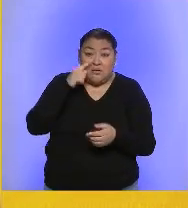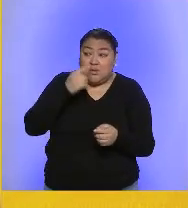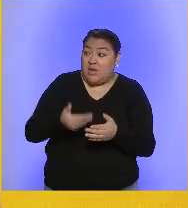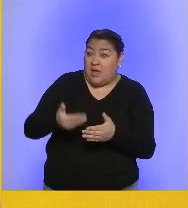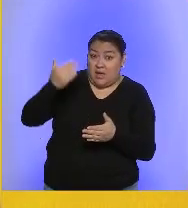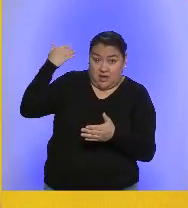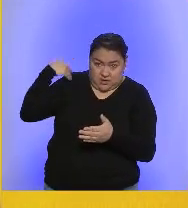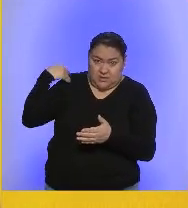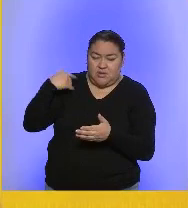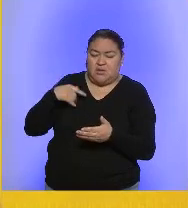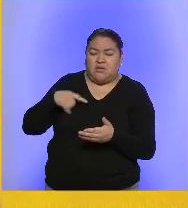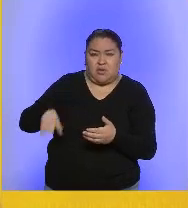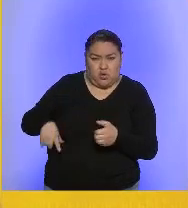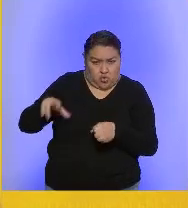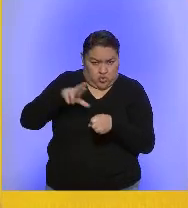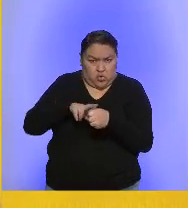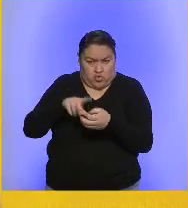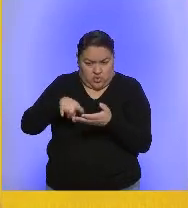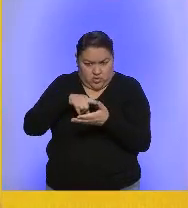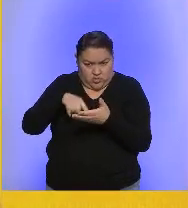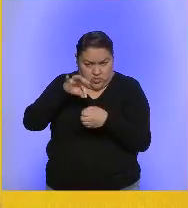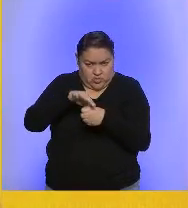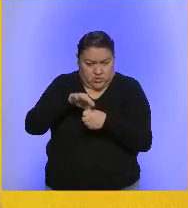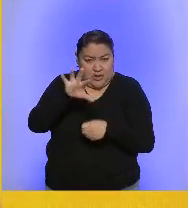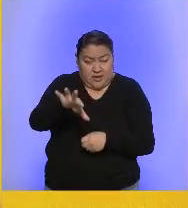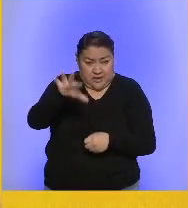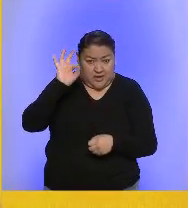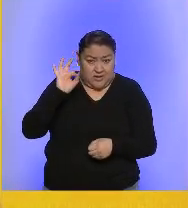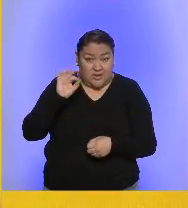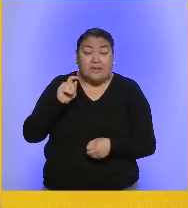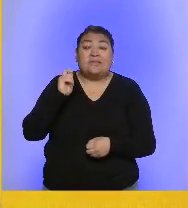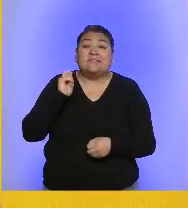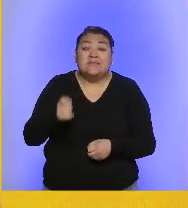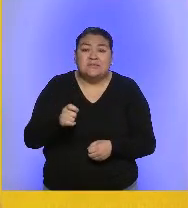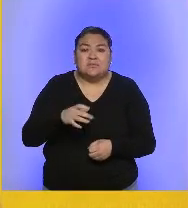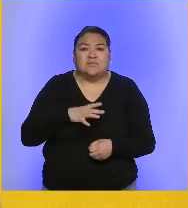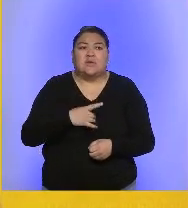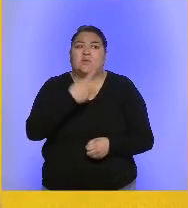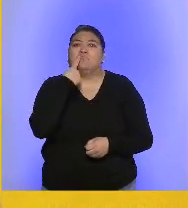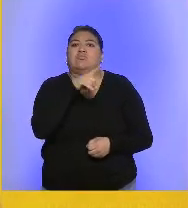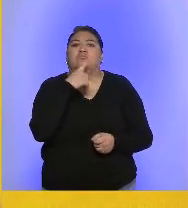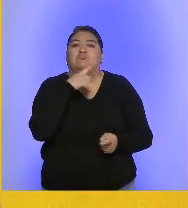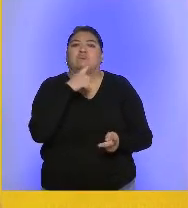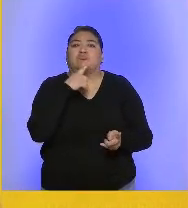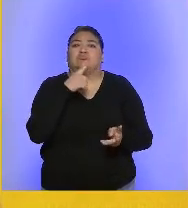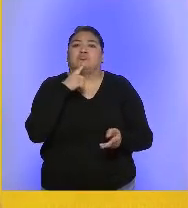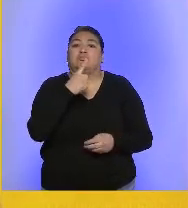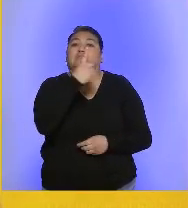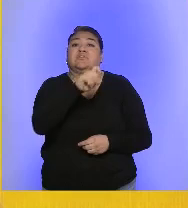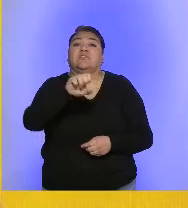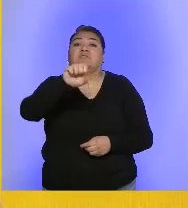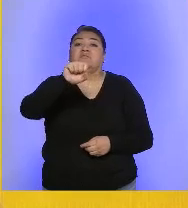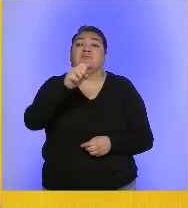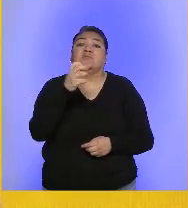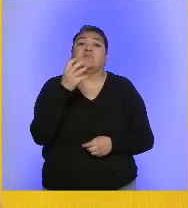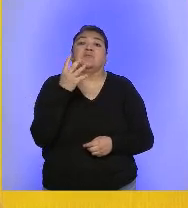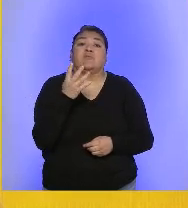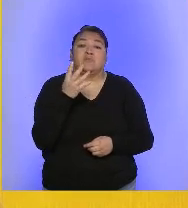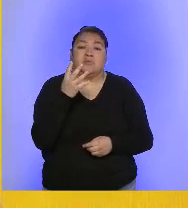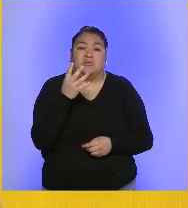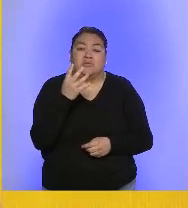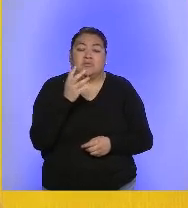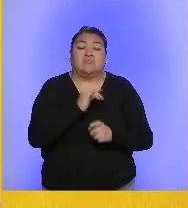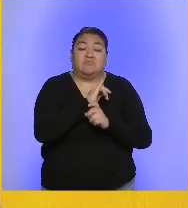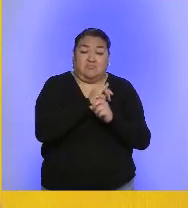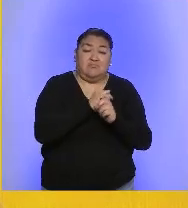de Tamaulipas se presentaron 164 procedimientos administrativos sancionadores, de los cuales